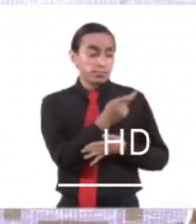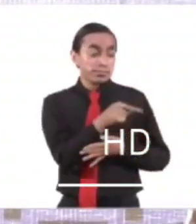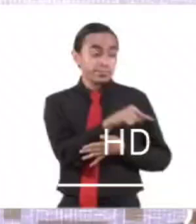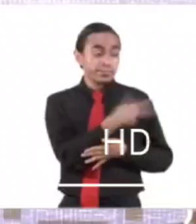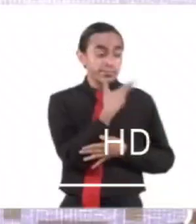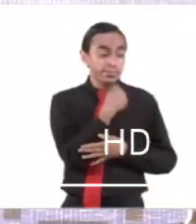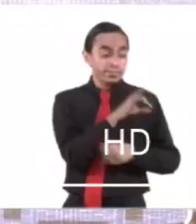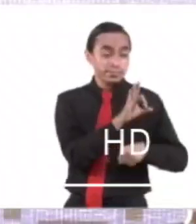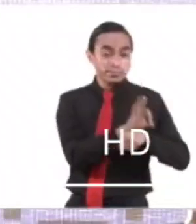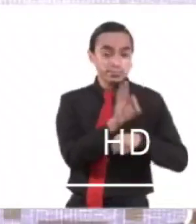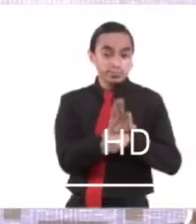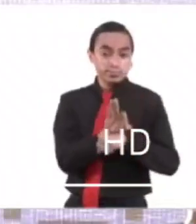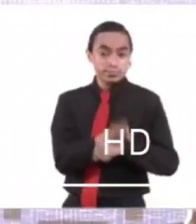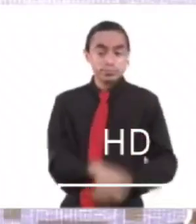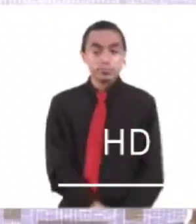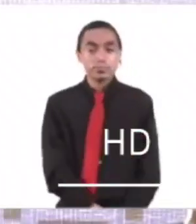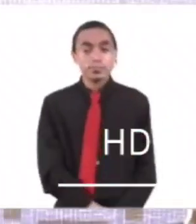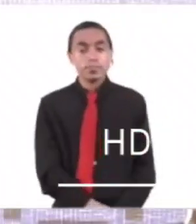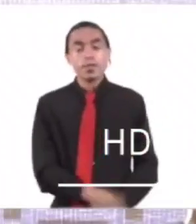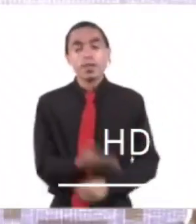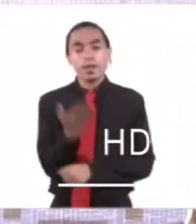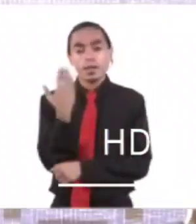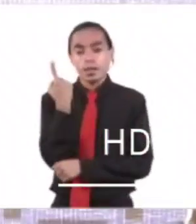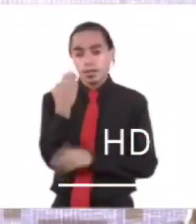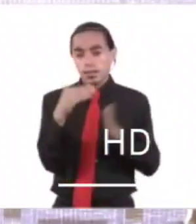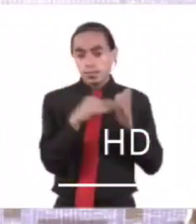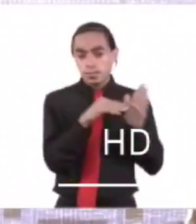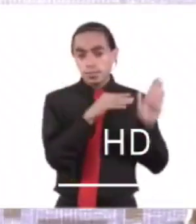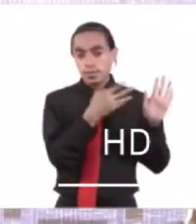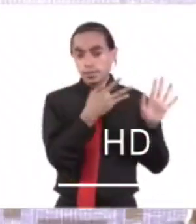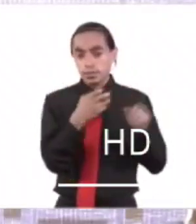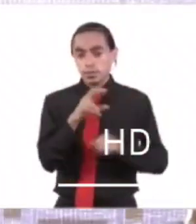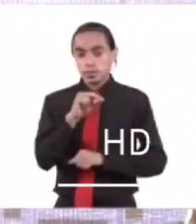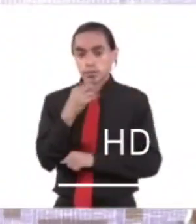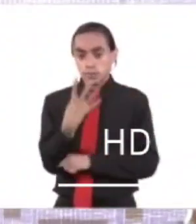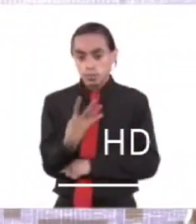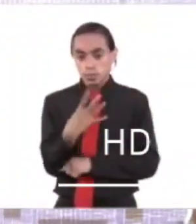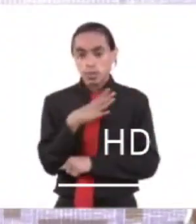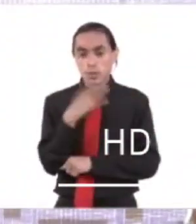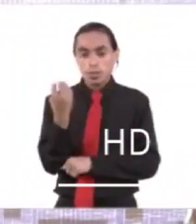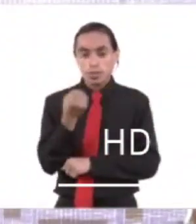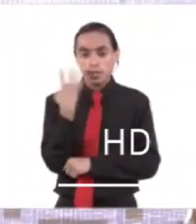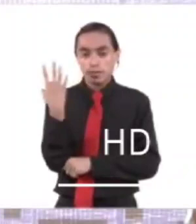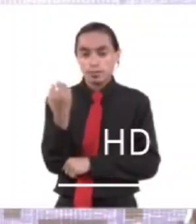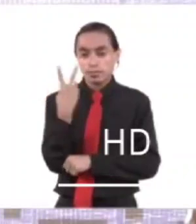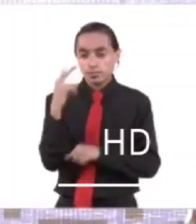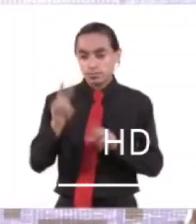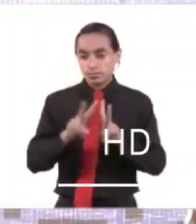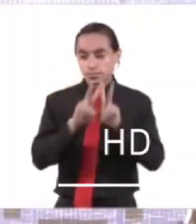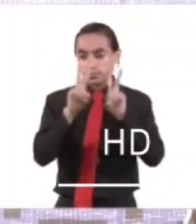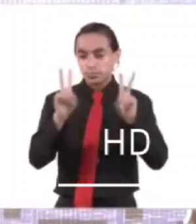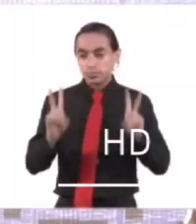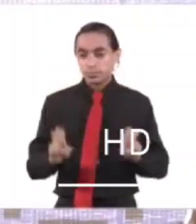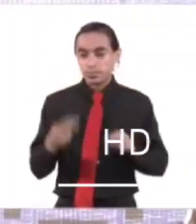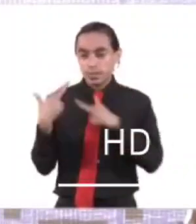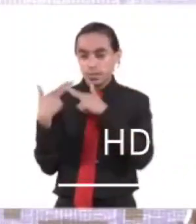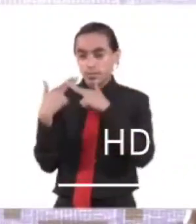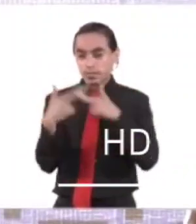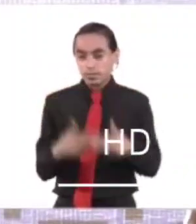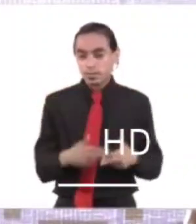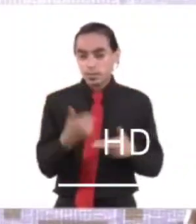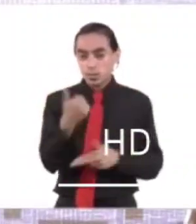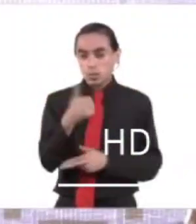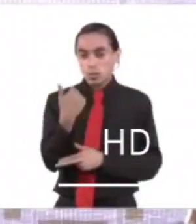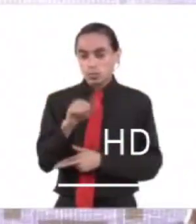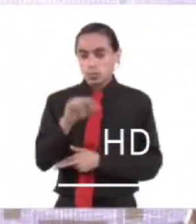pobres. En 1984, en una conferencia por el aniversario número 11